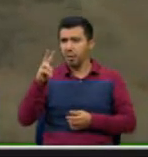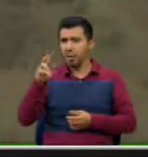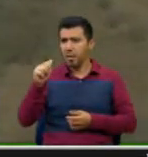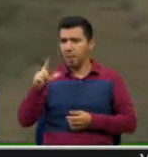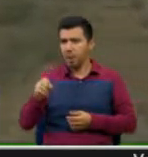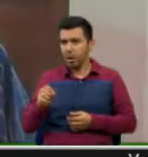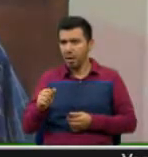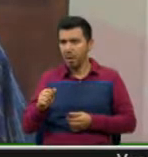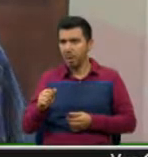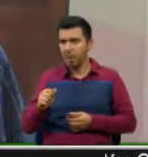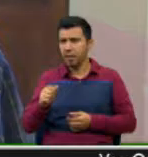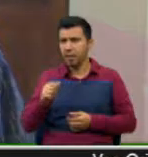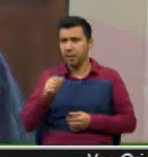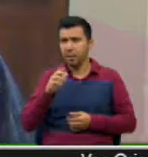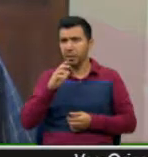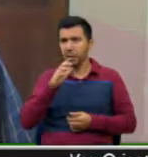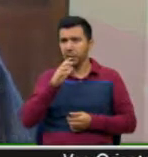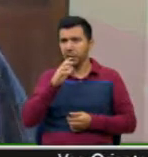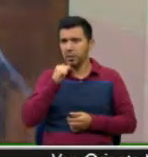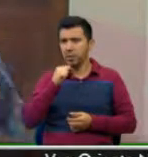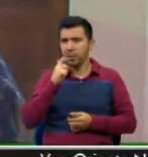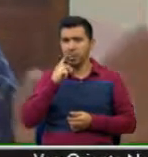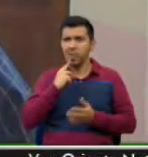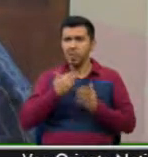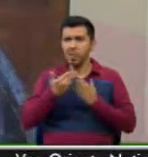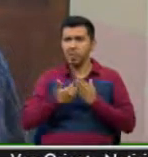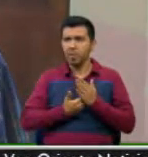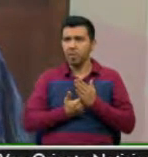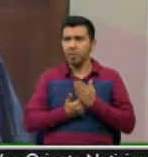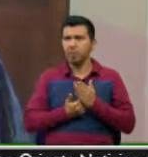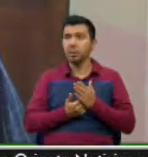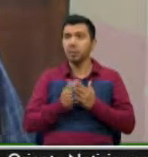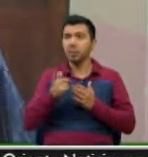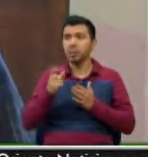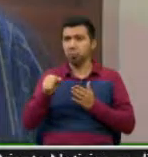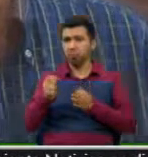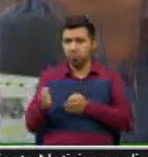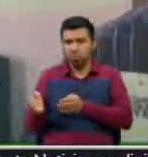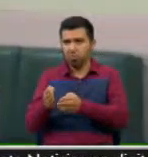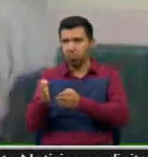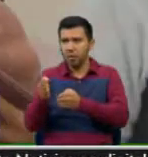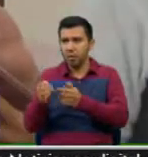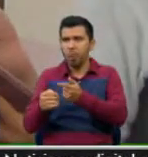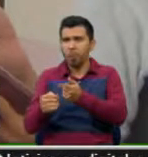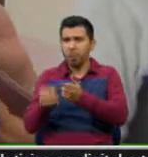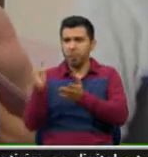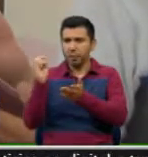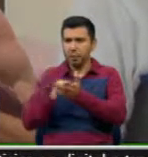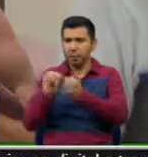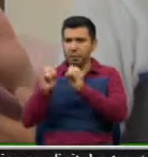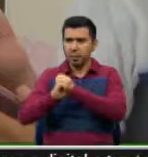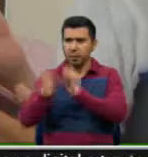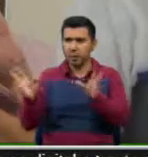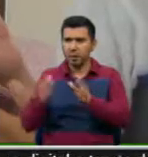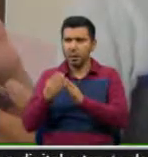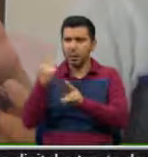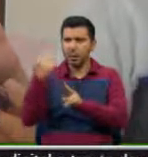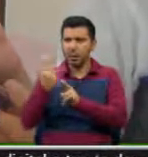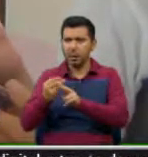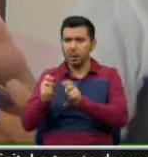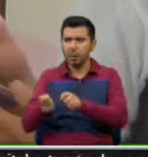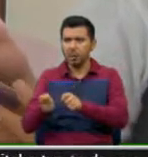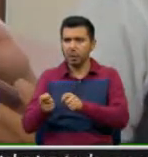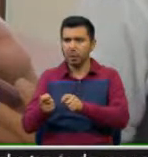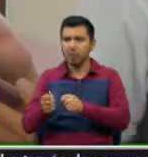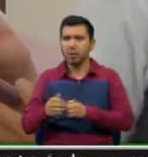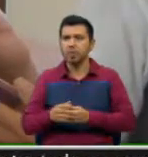documento? No, están las vías, pero va a quedar como específico. Tuvieron la oportunidad de intervenir y